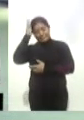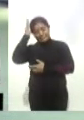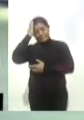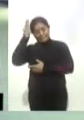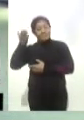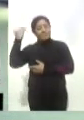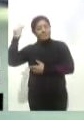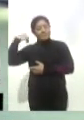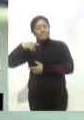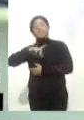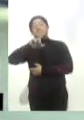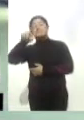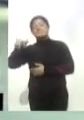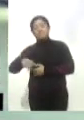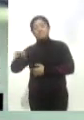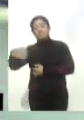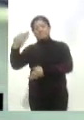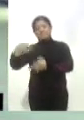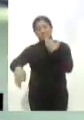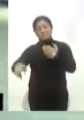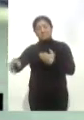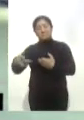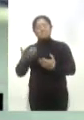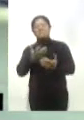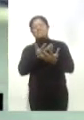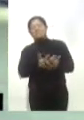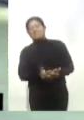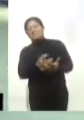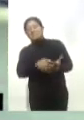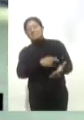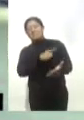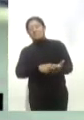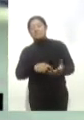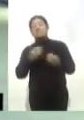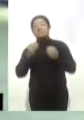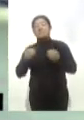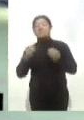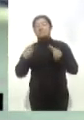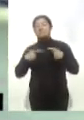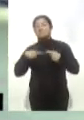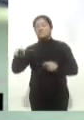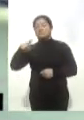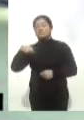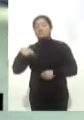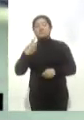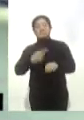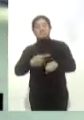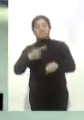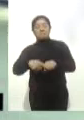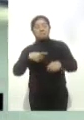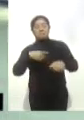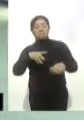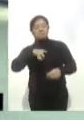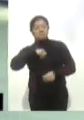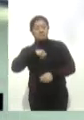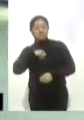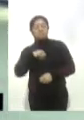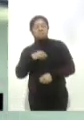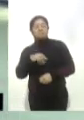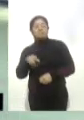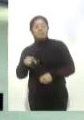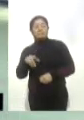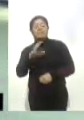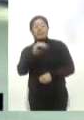después al final el torneo se suspendió. Después en Copa México varios de sus integrantes salieron positivos. Entre ellos el Cata Rodríguez ya se había